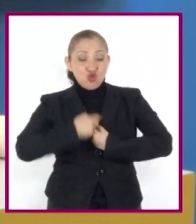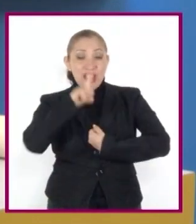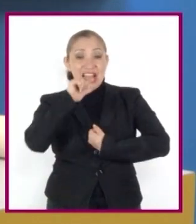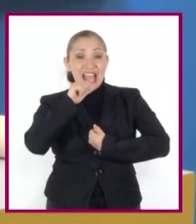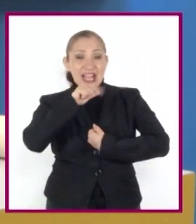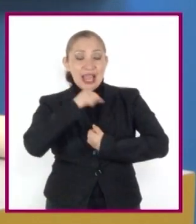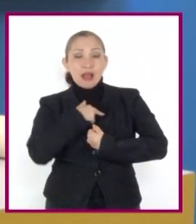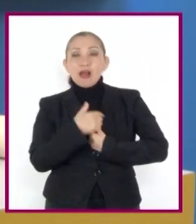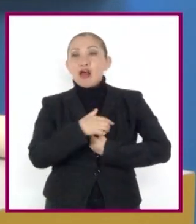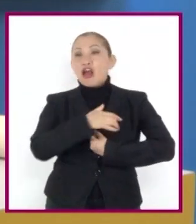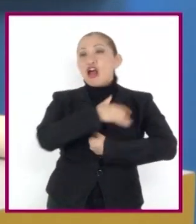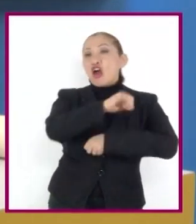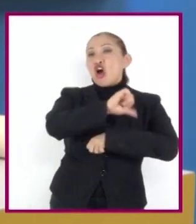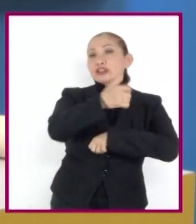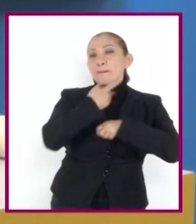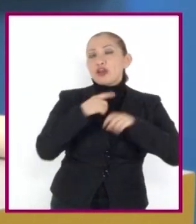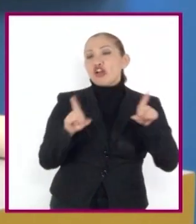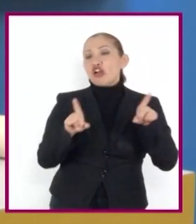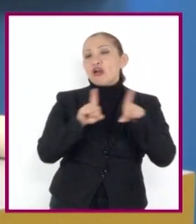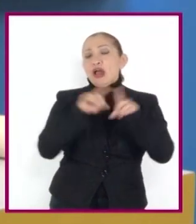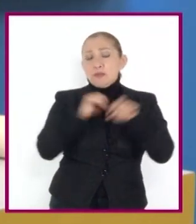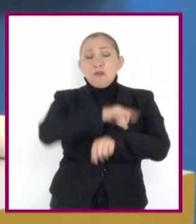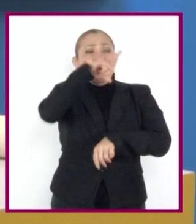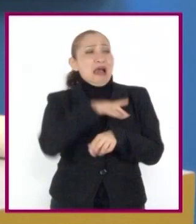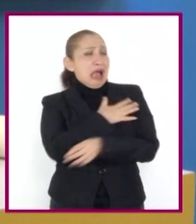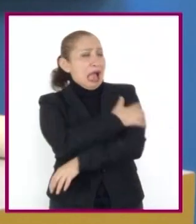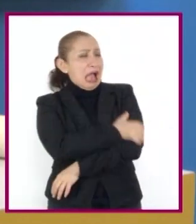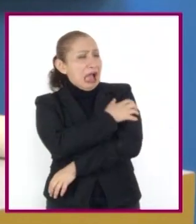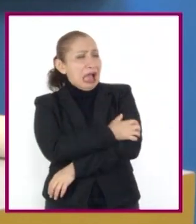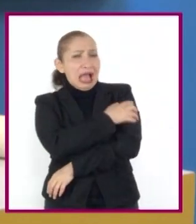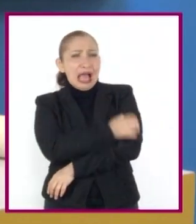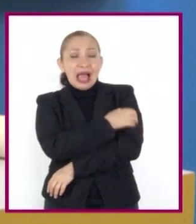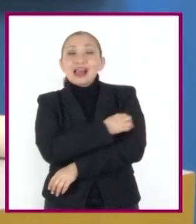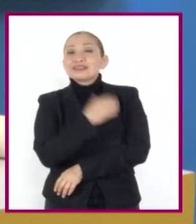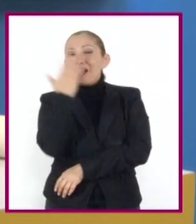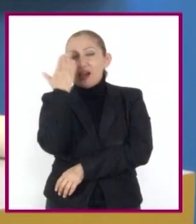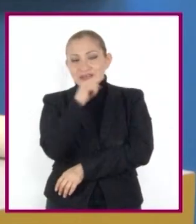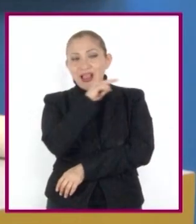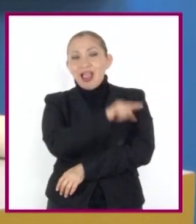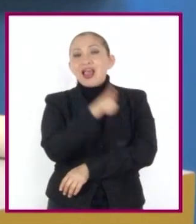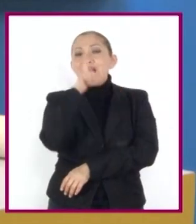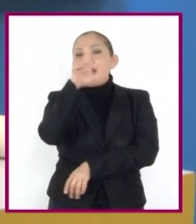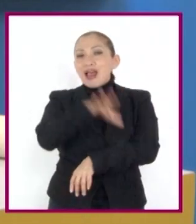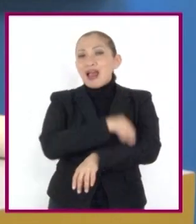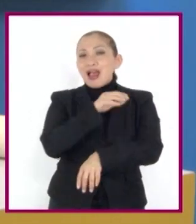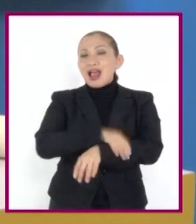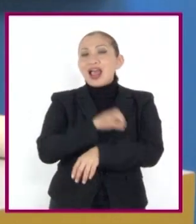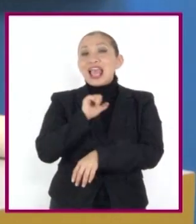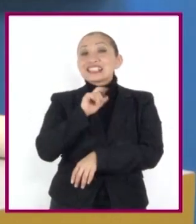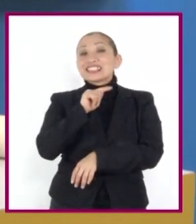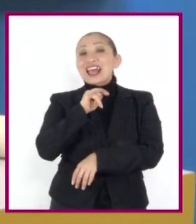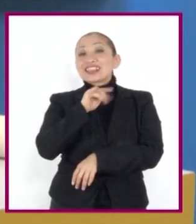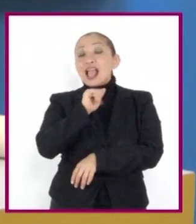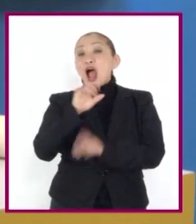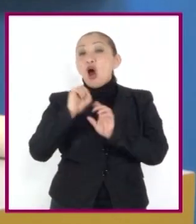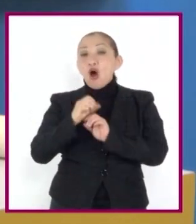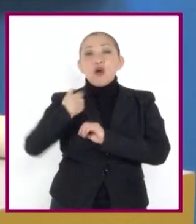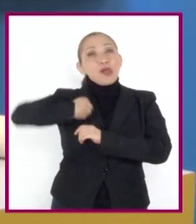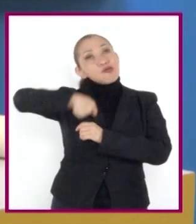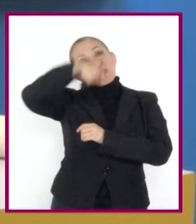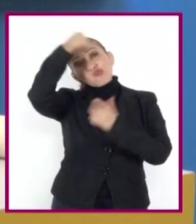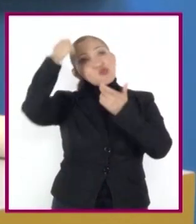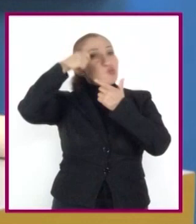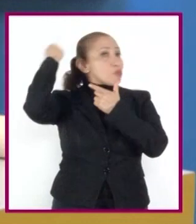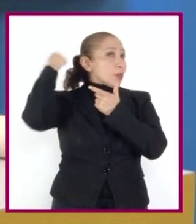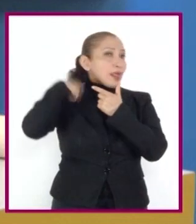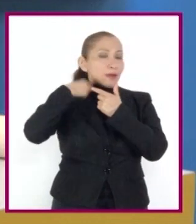y tocamos a otra persona, sentimos un chispazo de electricidad que ahora sé es electricidad estática. O cuando te cepillas y tu